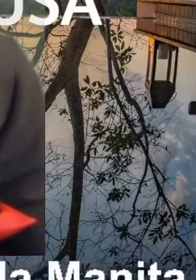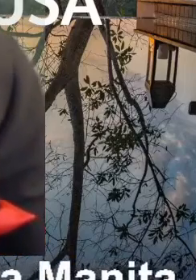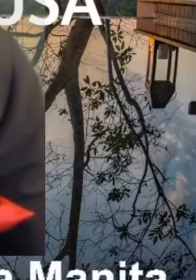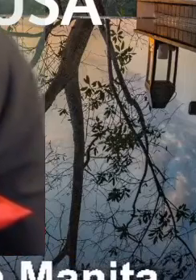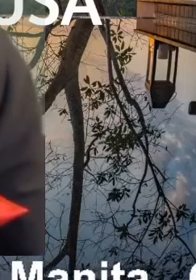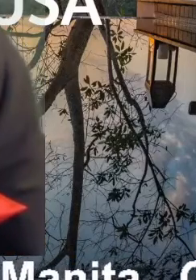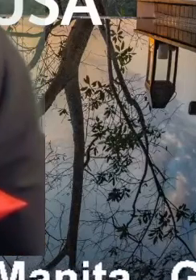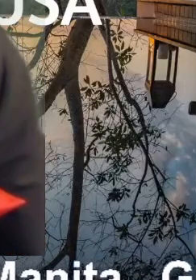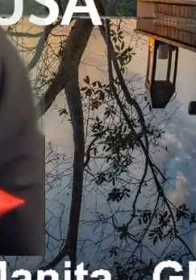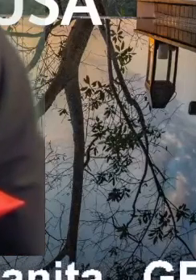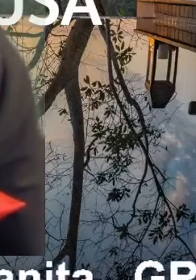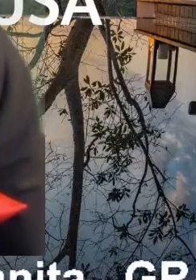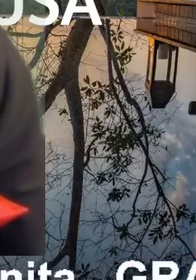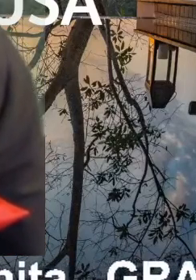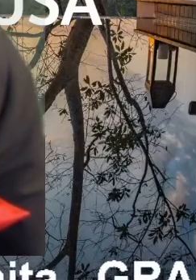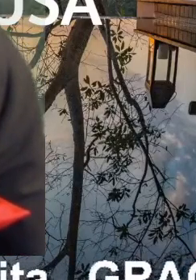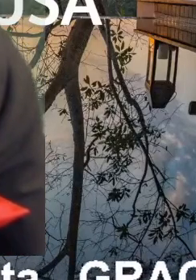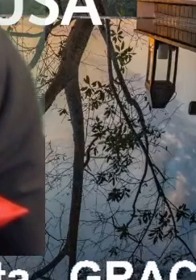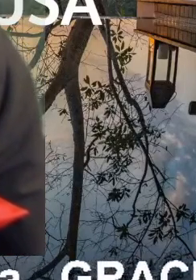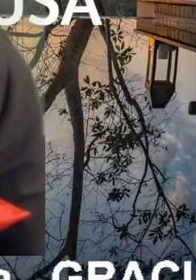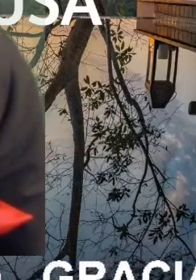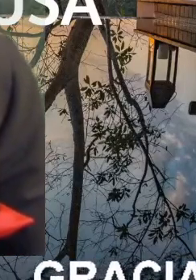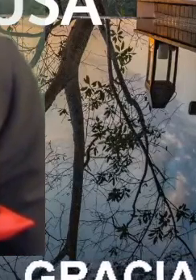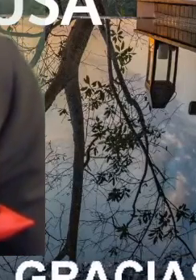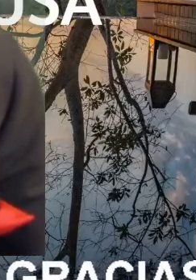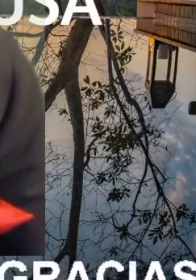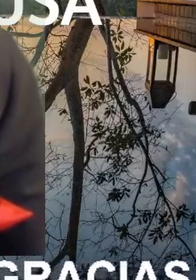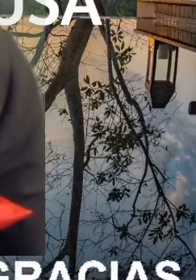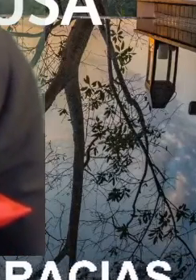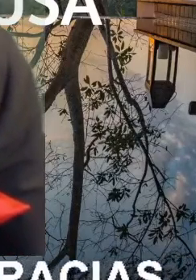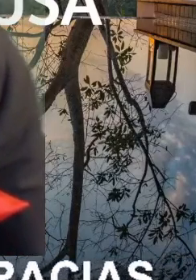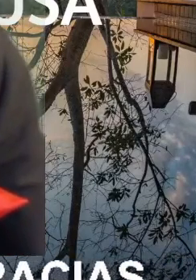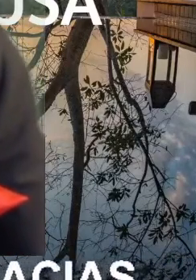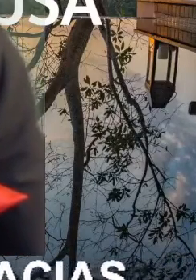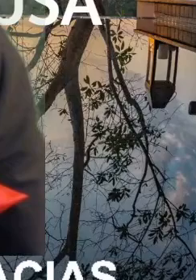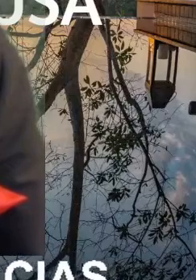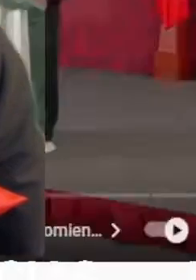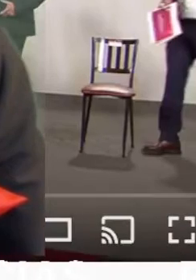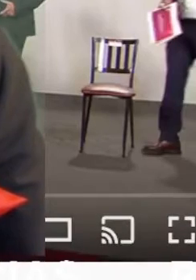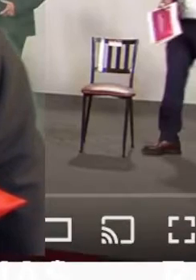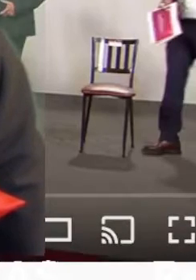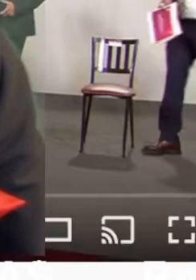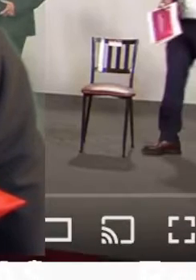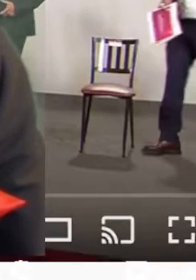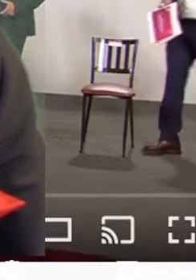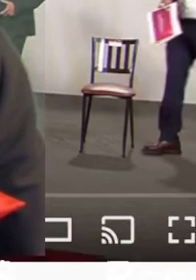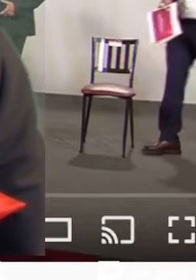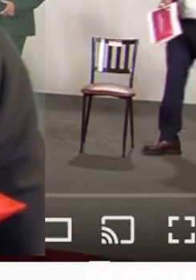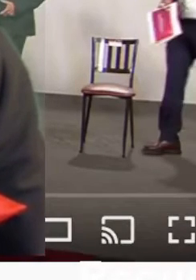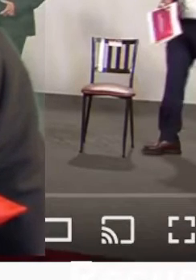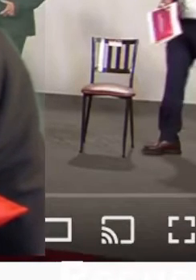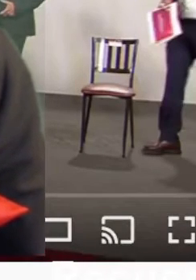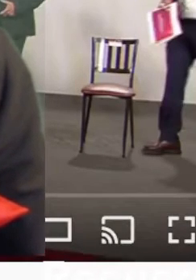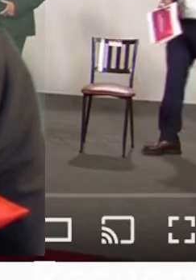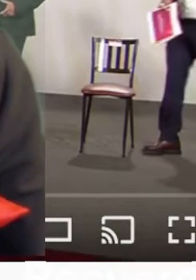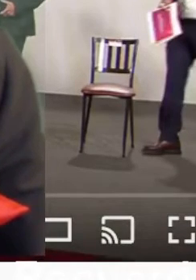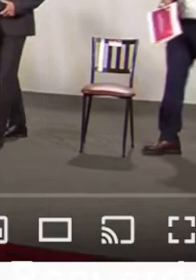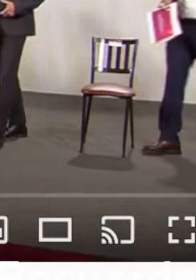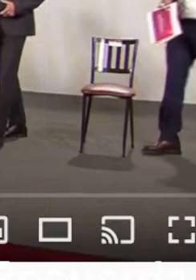puso el dedo en el renglón de siempre ya sabe una niña le pregunta